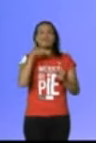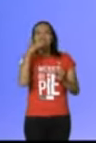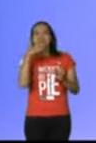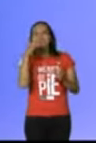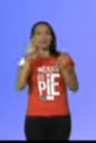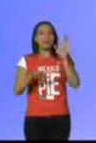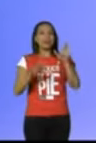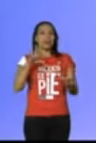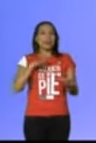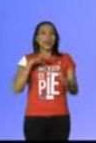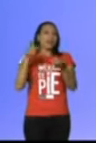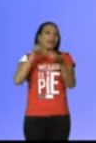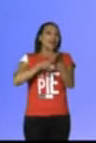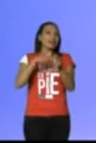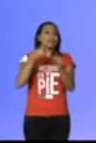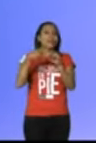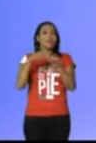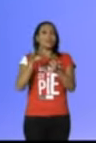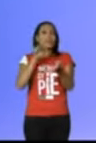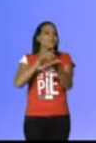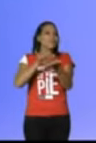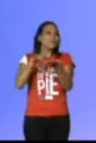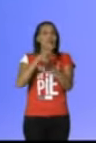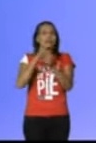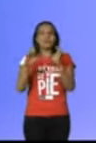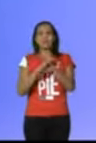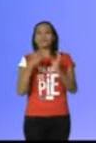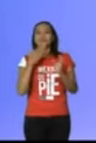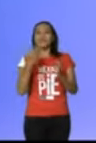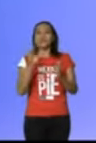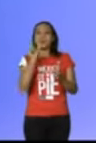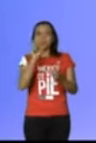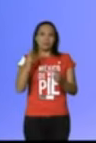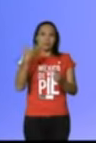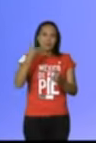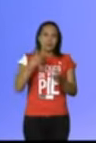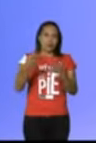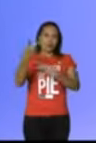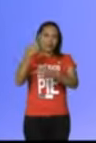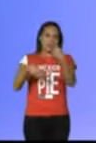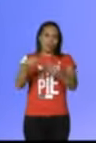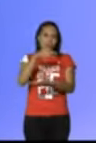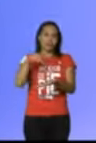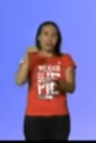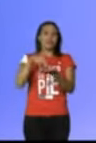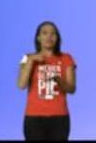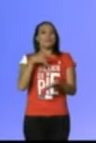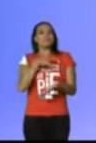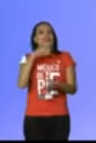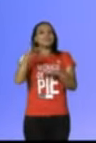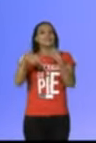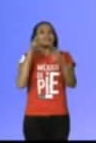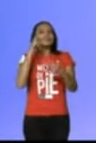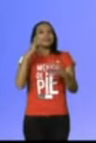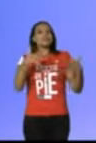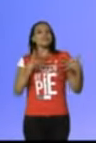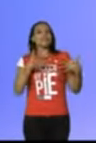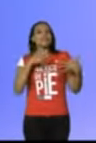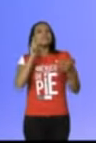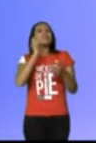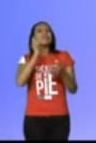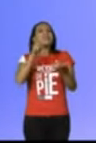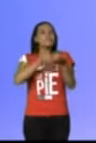que a veces existe detrás de las buenas causas. Así que cuando me pidieron que estuviera aquí, decidí ir al CRIT y vivir la